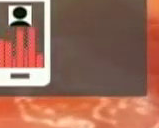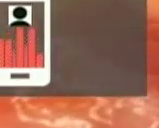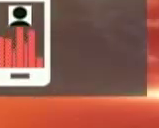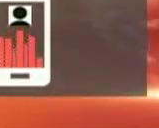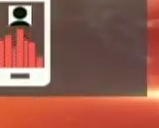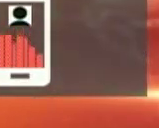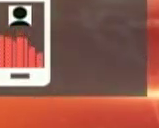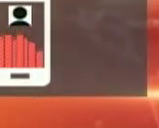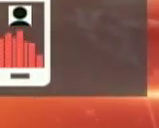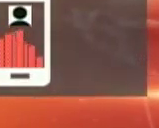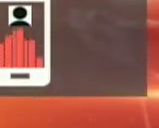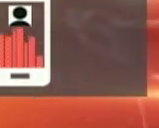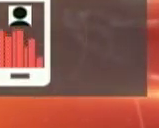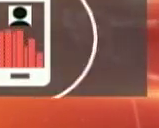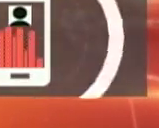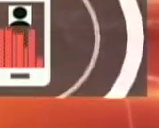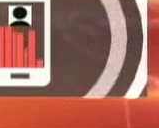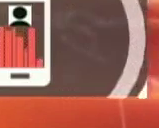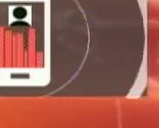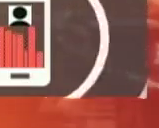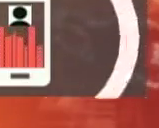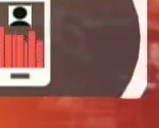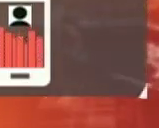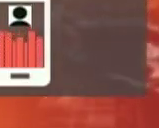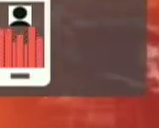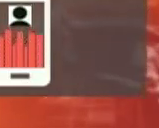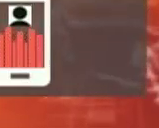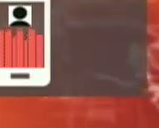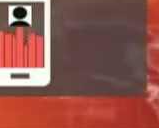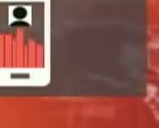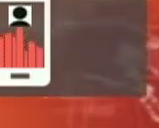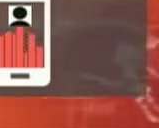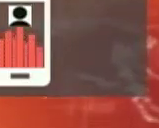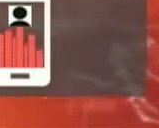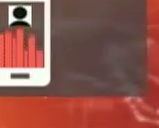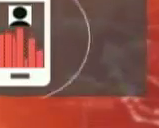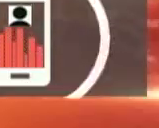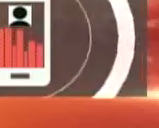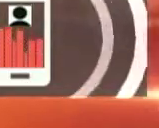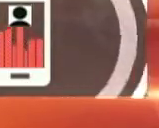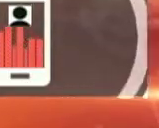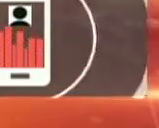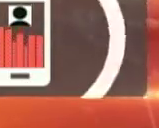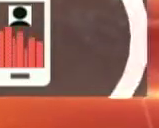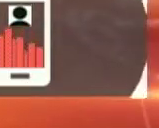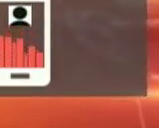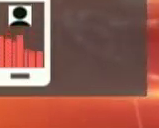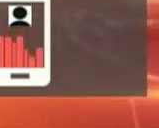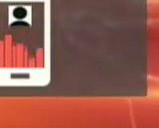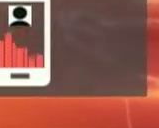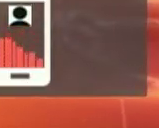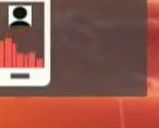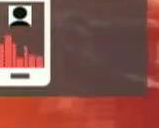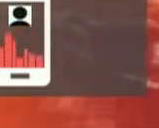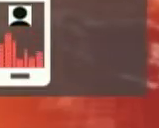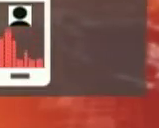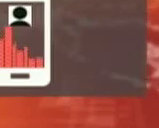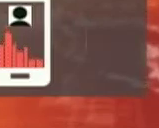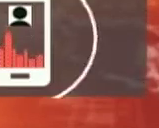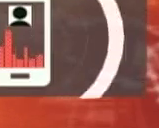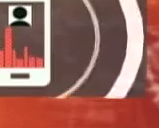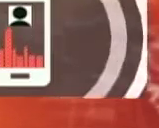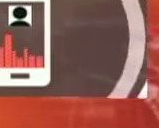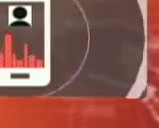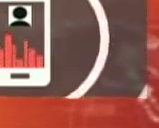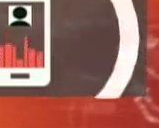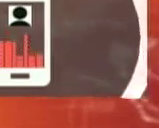1.217 votos, mi comandante, con el acompañamiento de la camarada de la comuna por parte